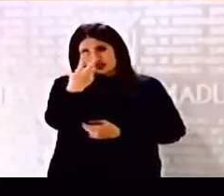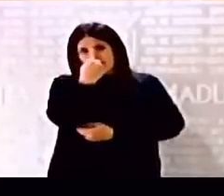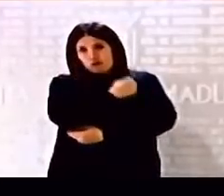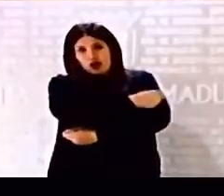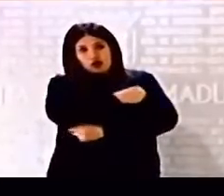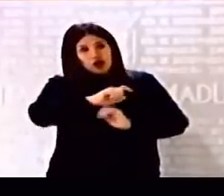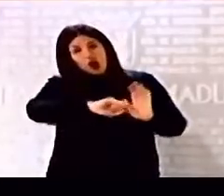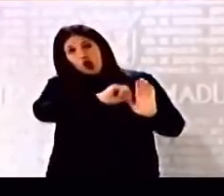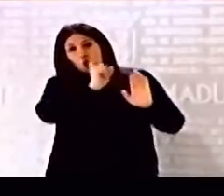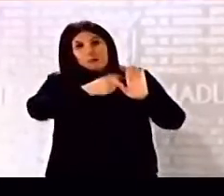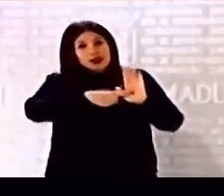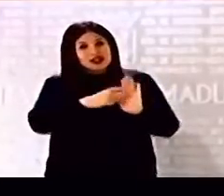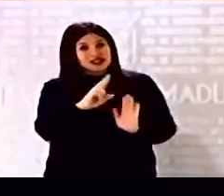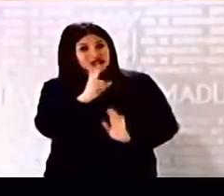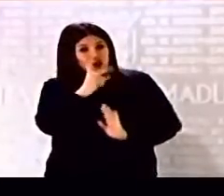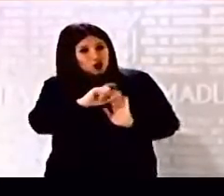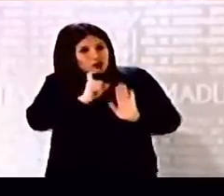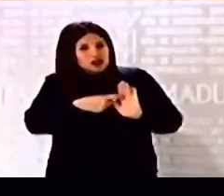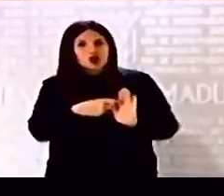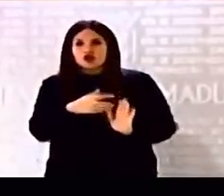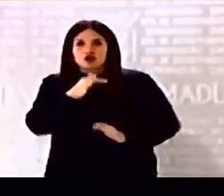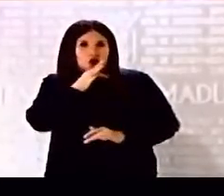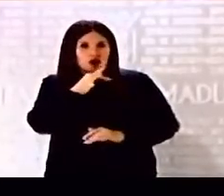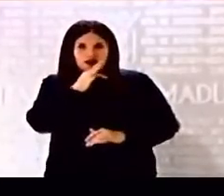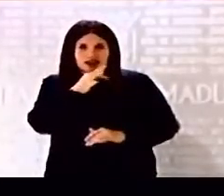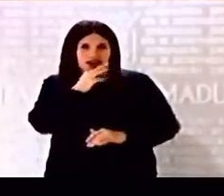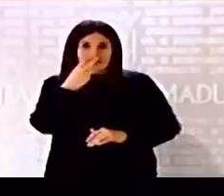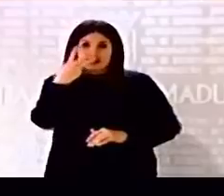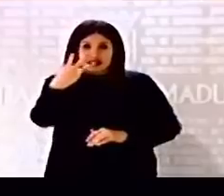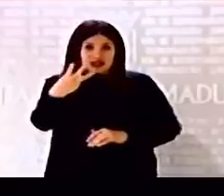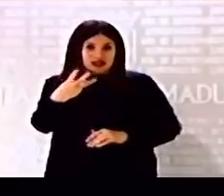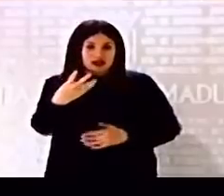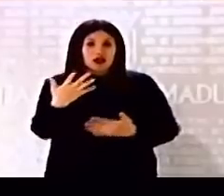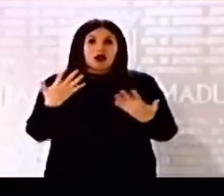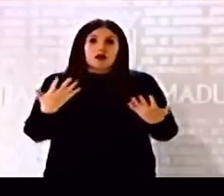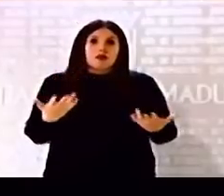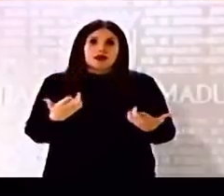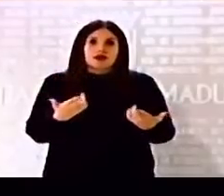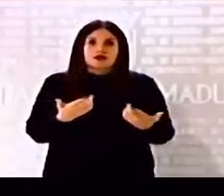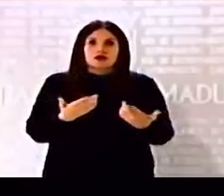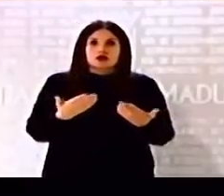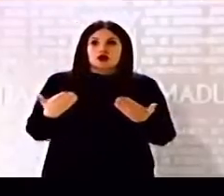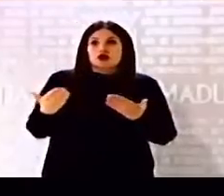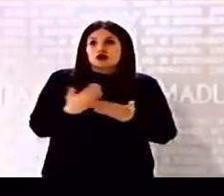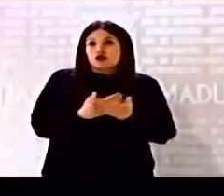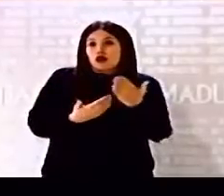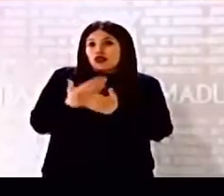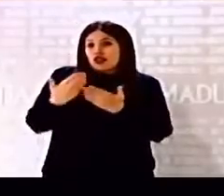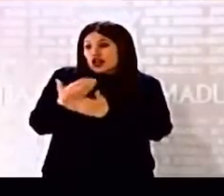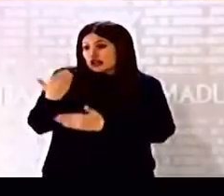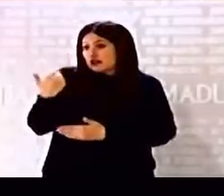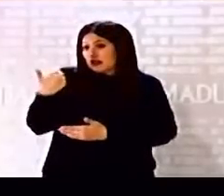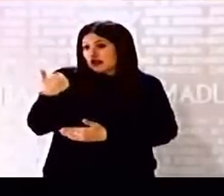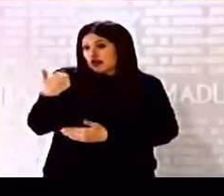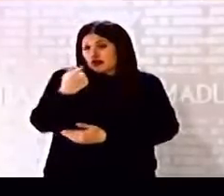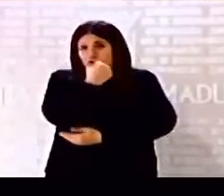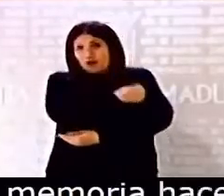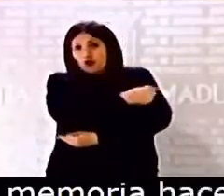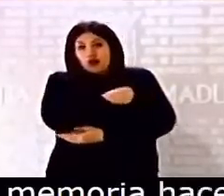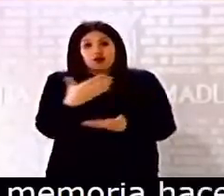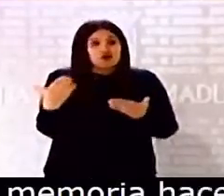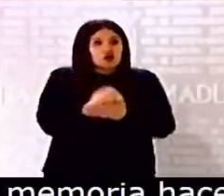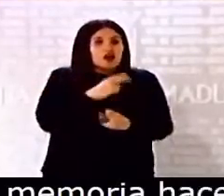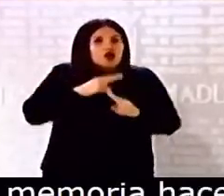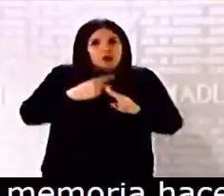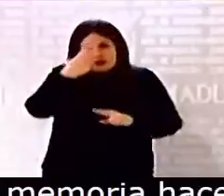vacunadas con la segunda dosis, esas son seguras. Y no me sé de memoria cuáles han vacunado en los últimos días y hacen menos de 7 días, pero ya deben